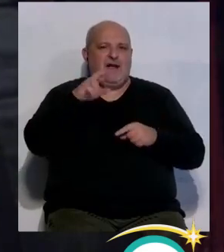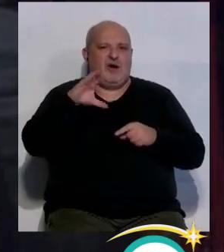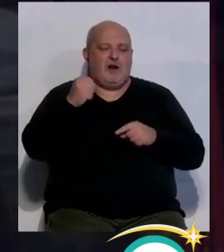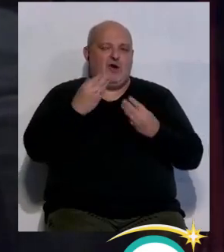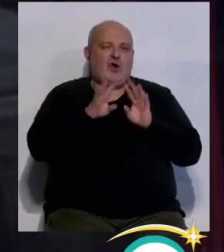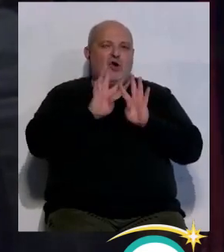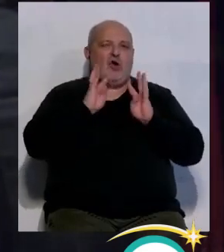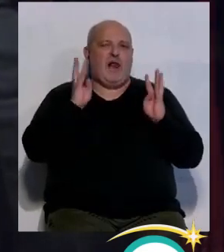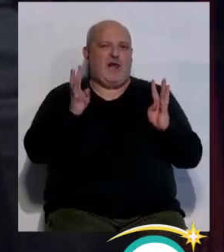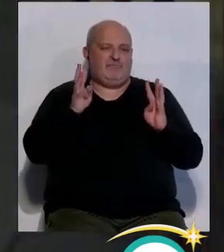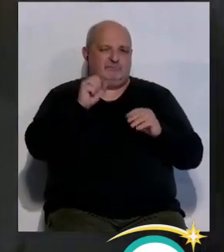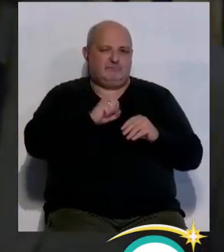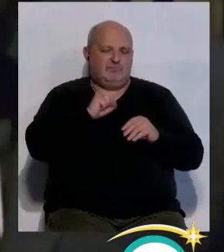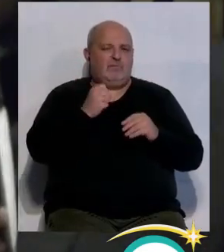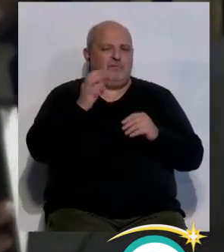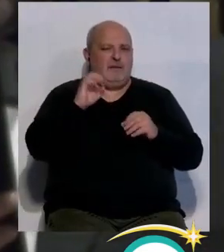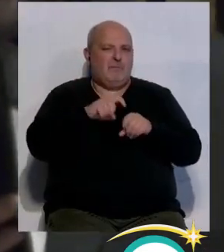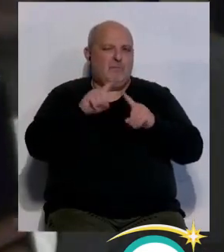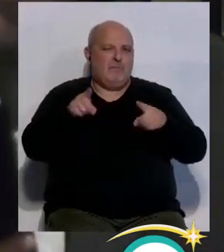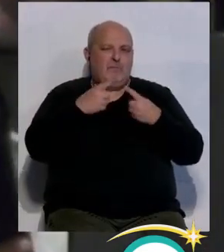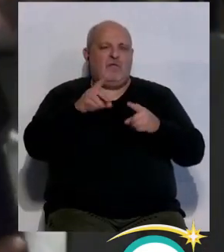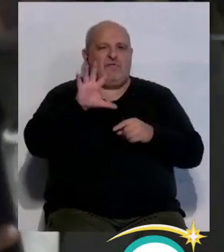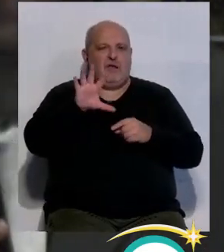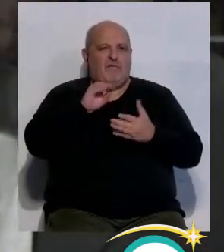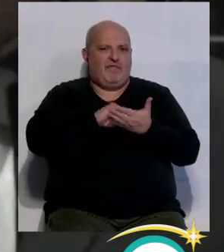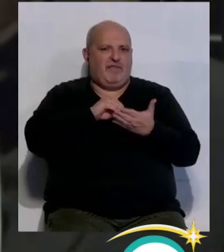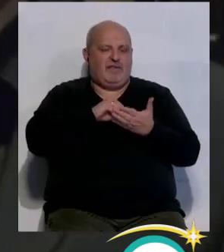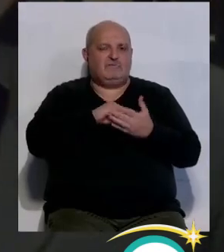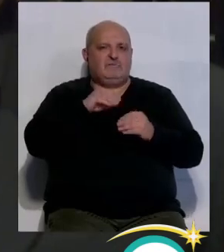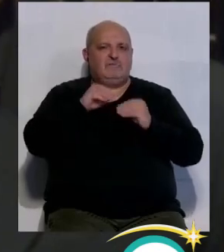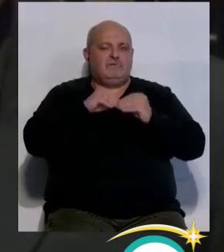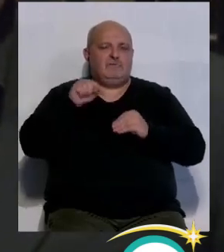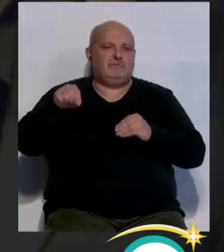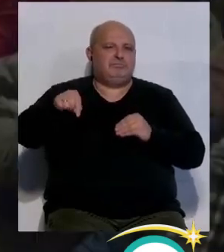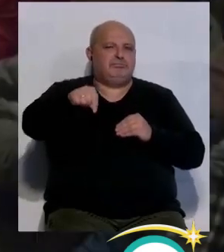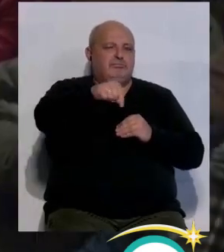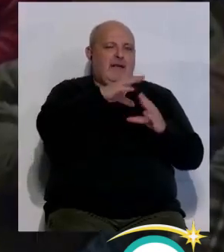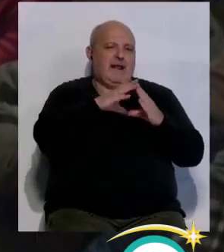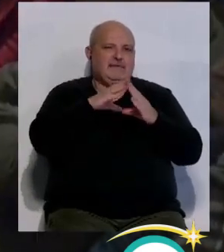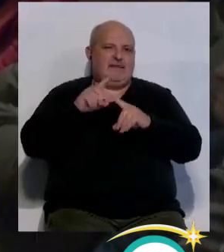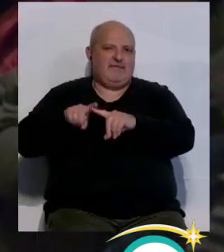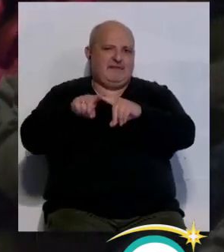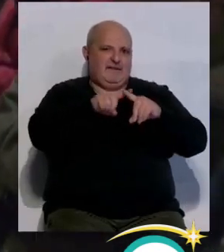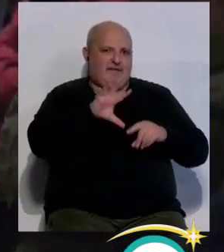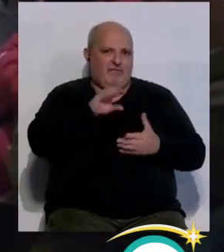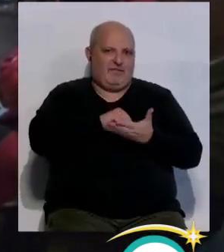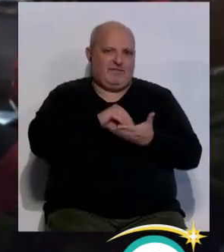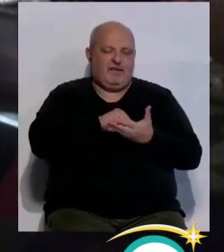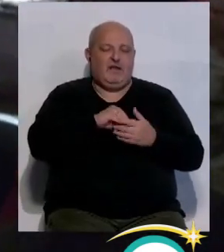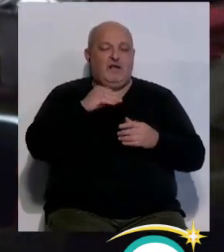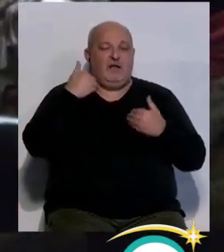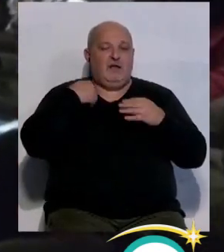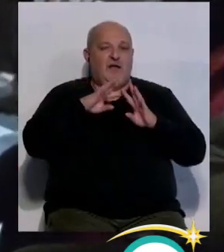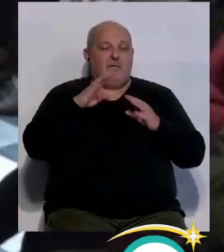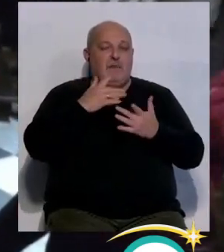Coral Virelai. Citas musicales, un total de 5 que se han ido celebrando en diferentes iglesias gaditanas. La Escolanía